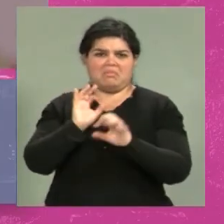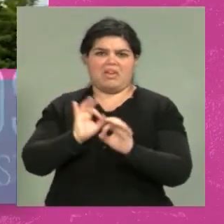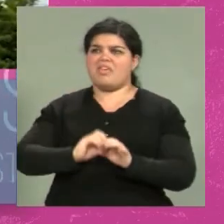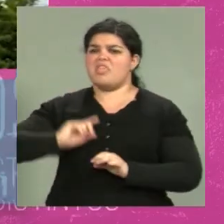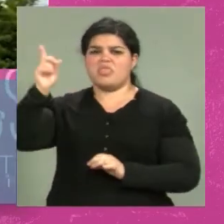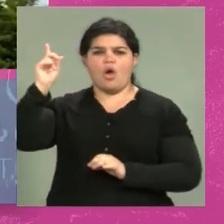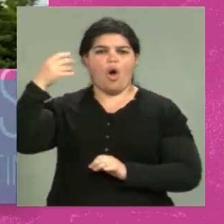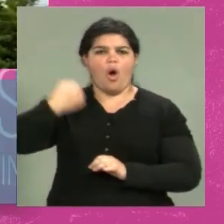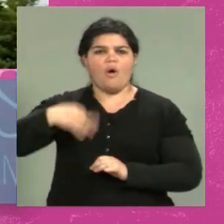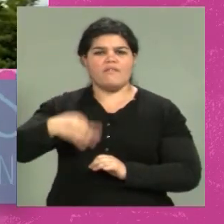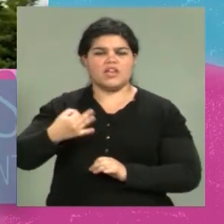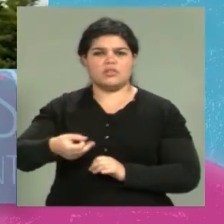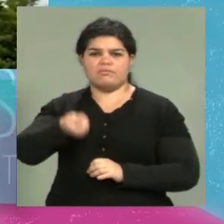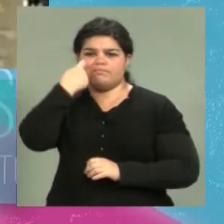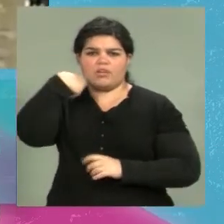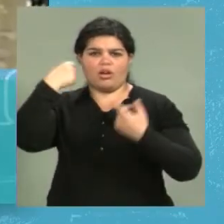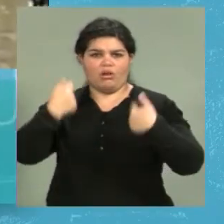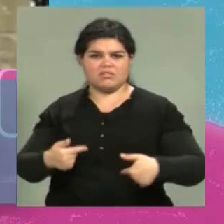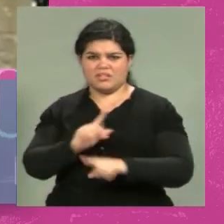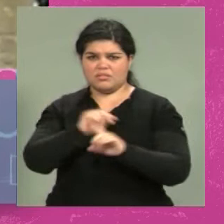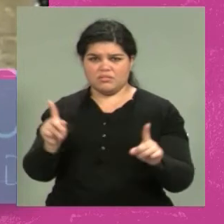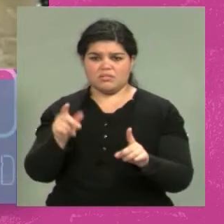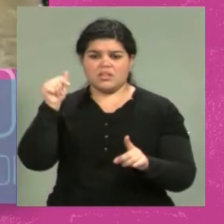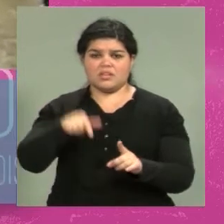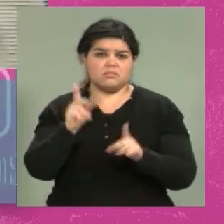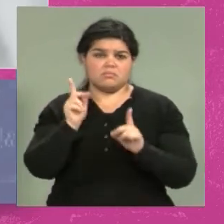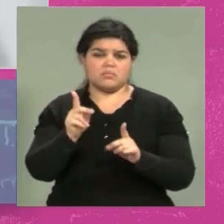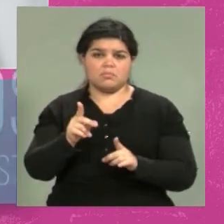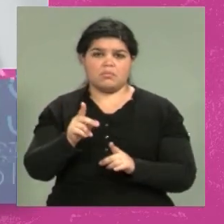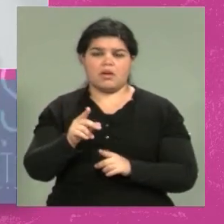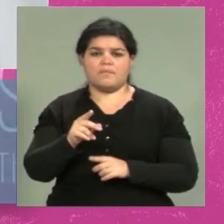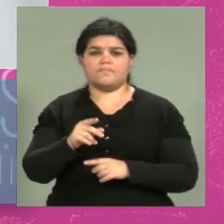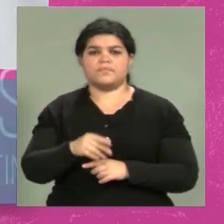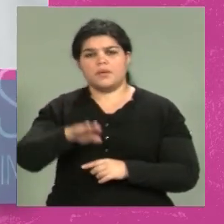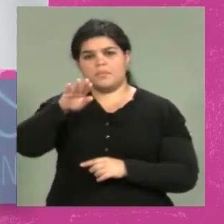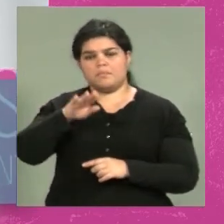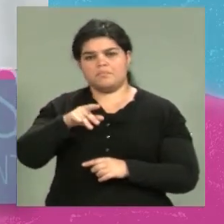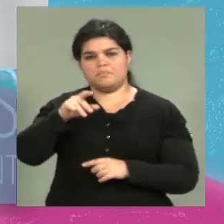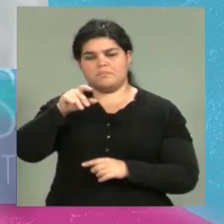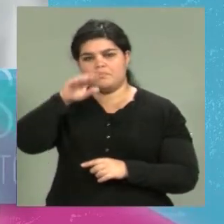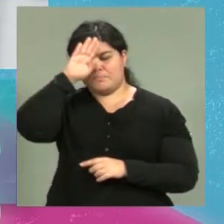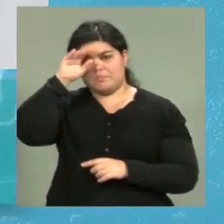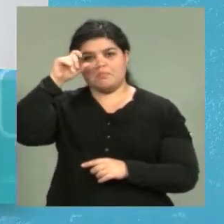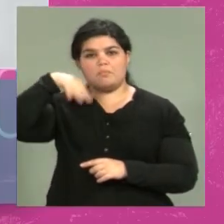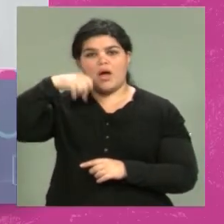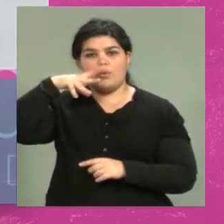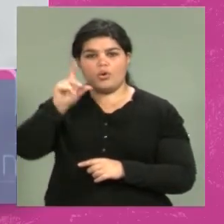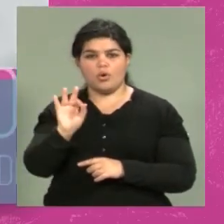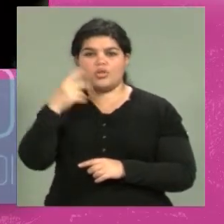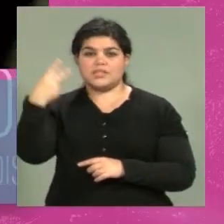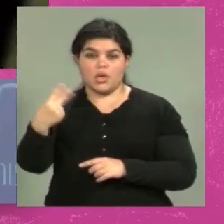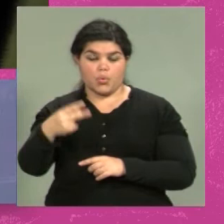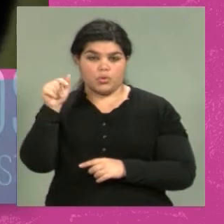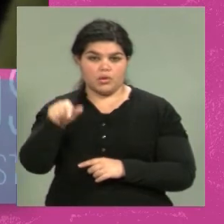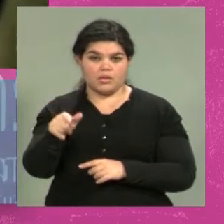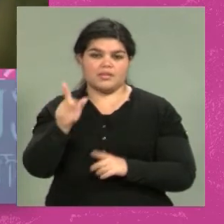obliga a nutrirse con nutrientes. O sea, estas medidas desproporcionadas, que el mismo Juan Pablo II también lo planteaba, esto de la desproporcionalidad de los tratamientos